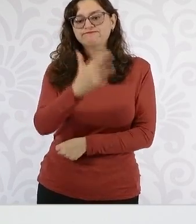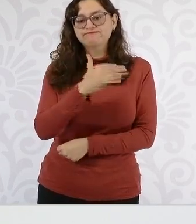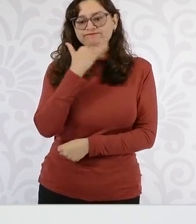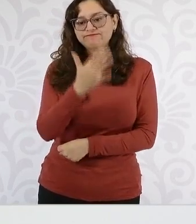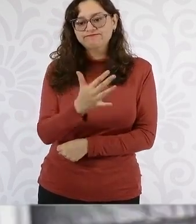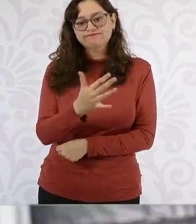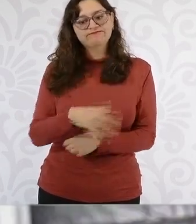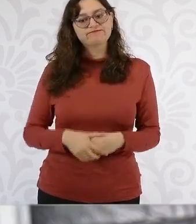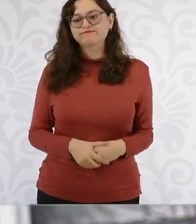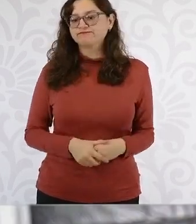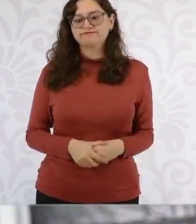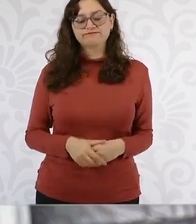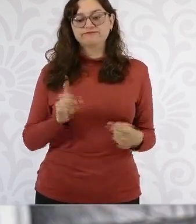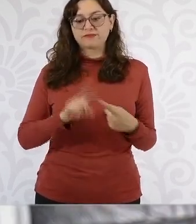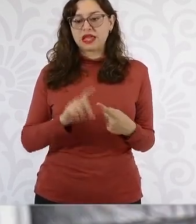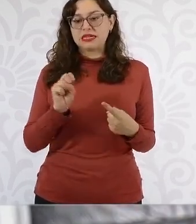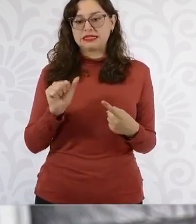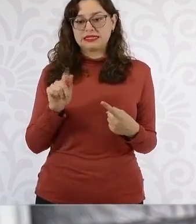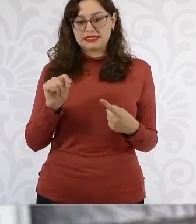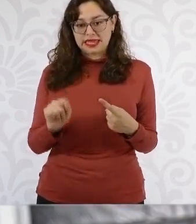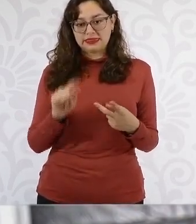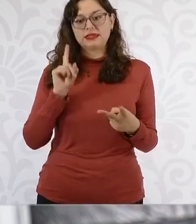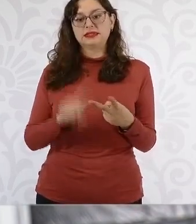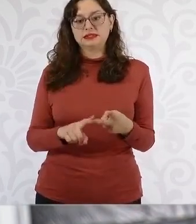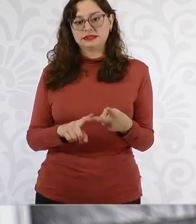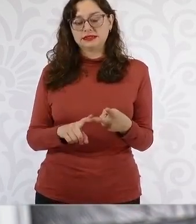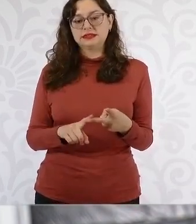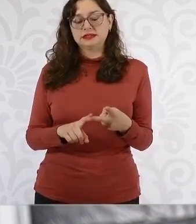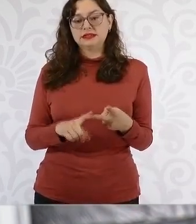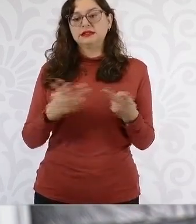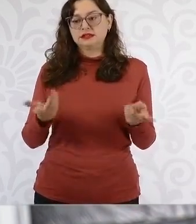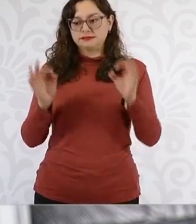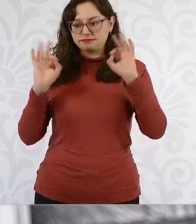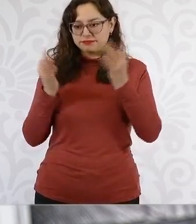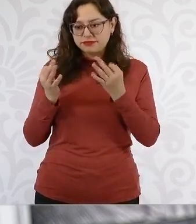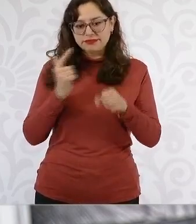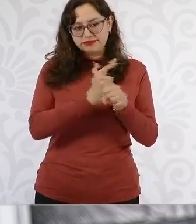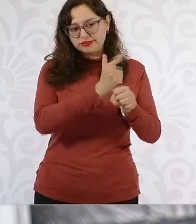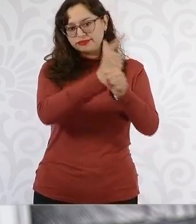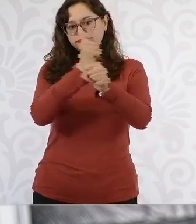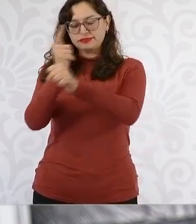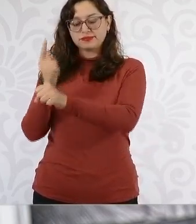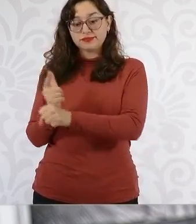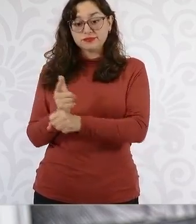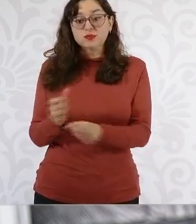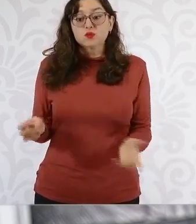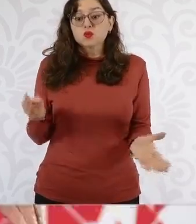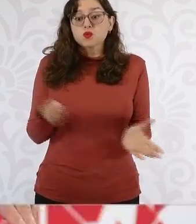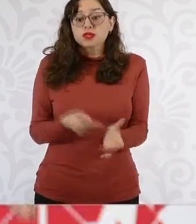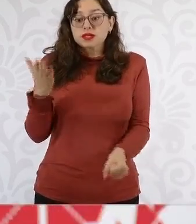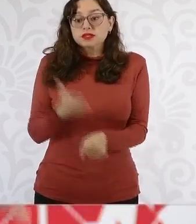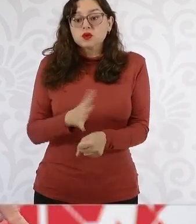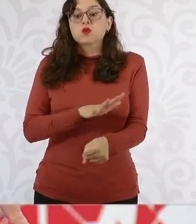sistema de administración tributaria, con la agencia de aduanas, y ya tenemos ubicadas cuáles son las que usan esto. ¿Qué sanción procede? Bueno, en